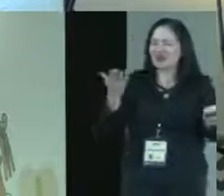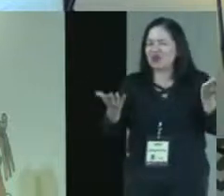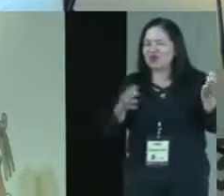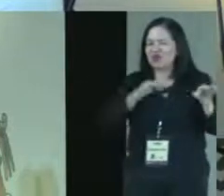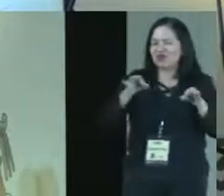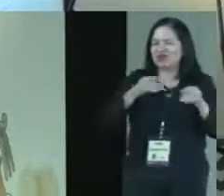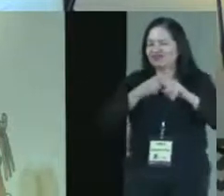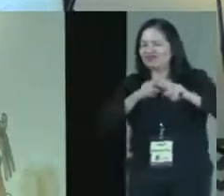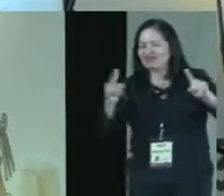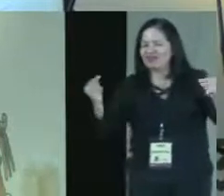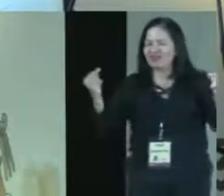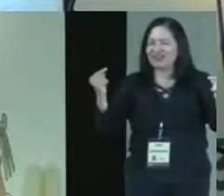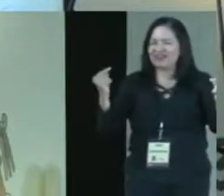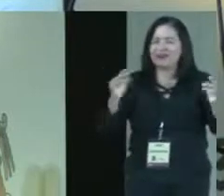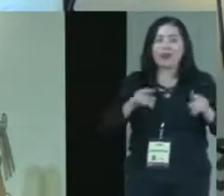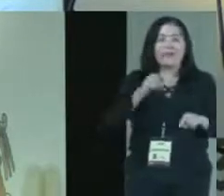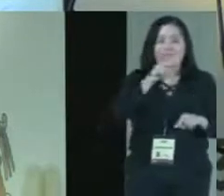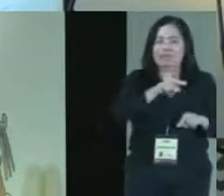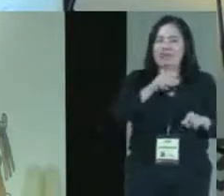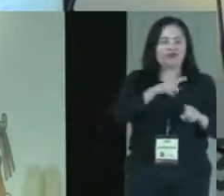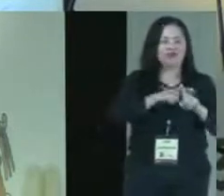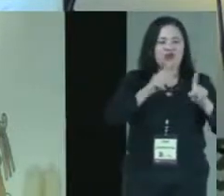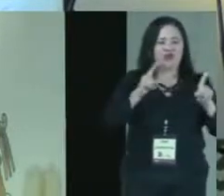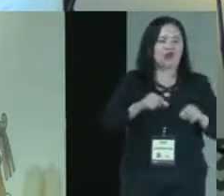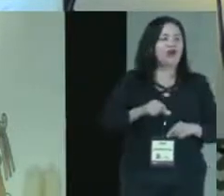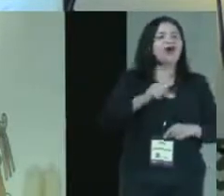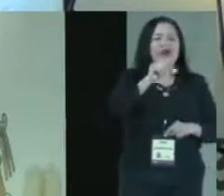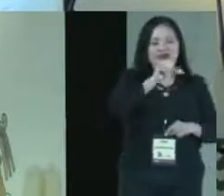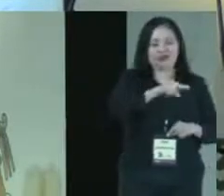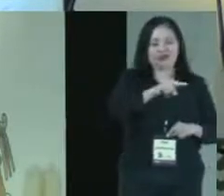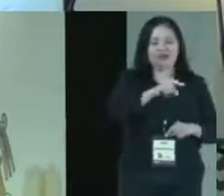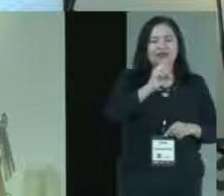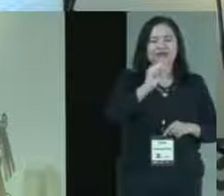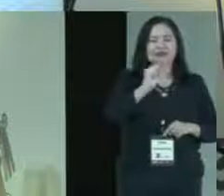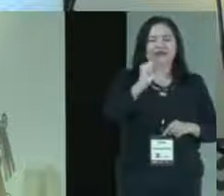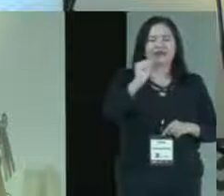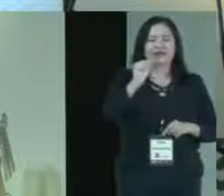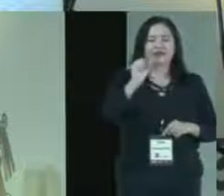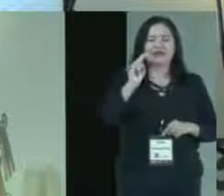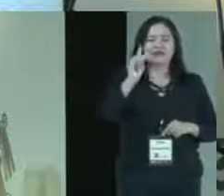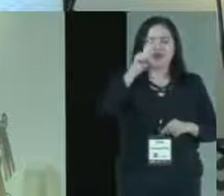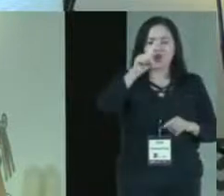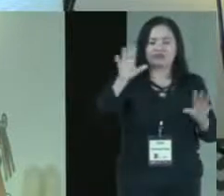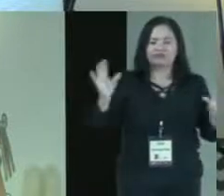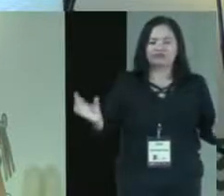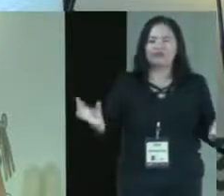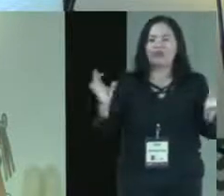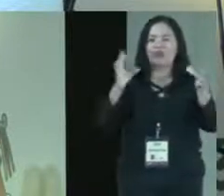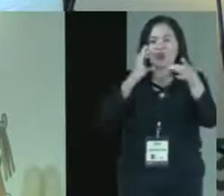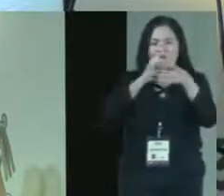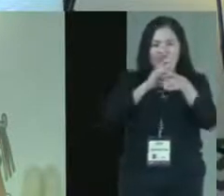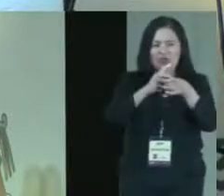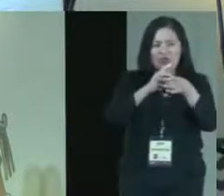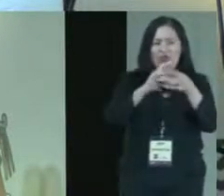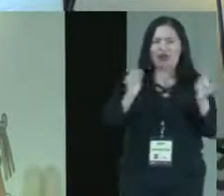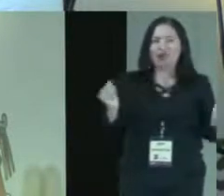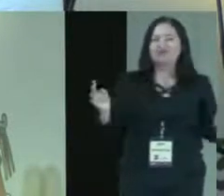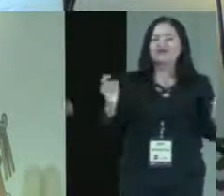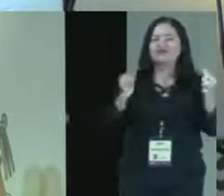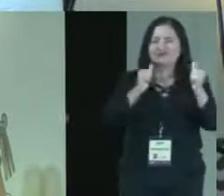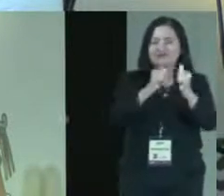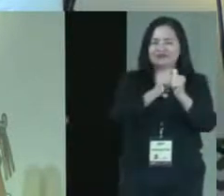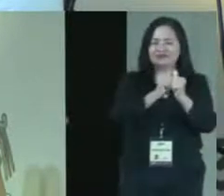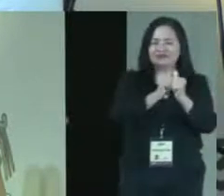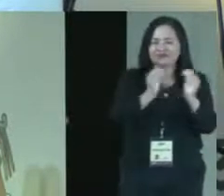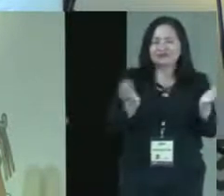trabajas. Esto no aplica en el caso de Saúl. Saúl ha fundido, ha acercado,